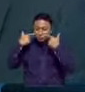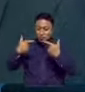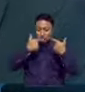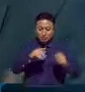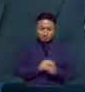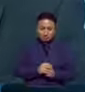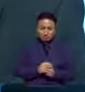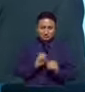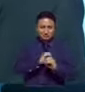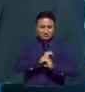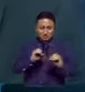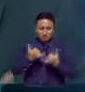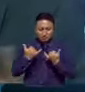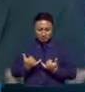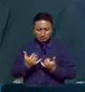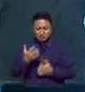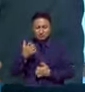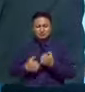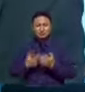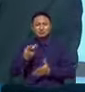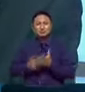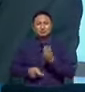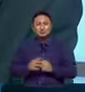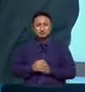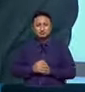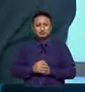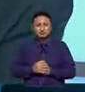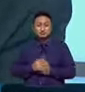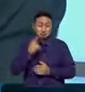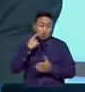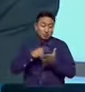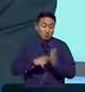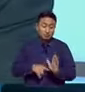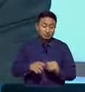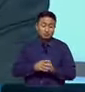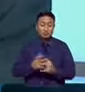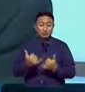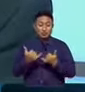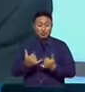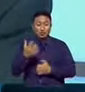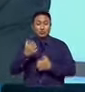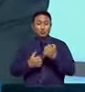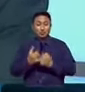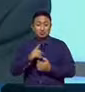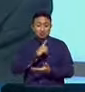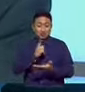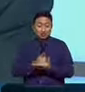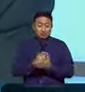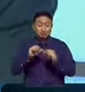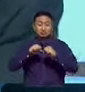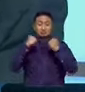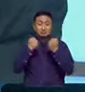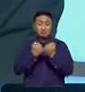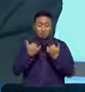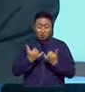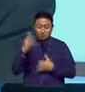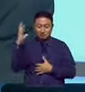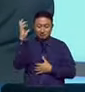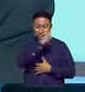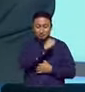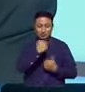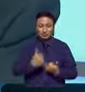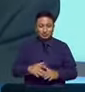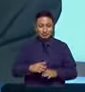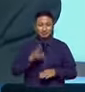es que tenemos una situación de corrupción desbordada. Entonces, creo que ha habido un precio real que la sociedad hoy se da cuenta que ha tenido que